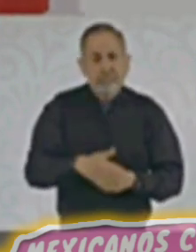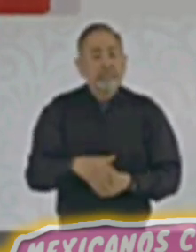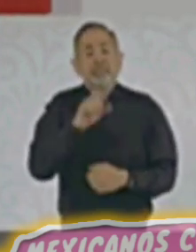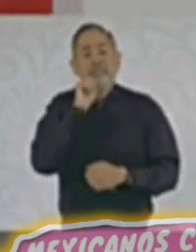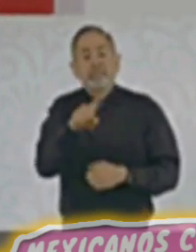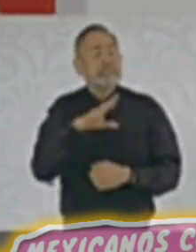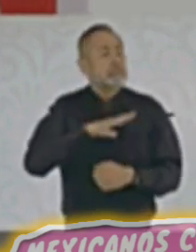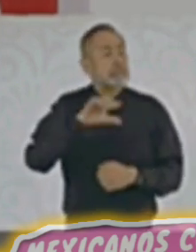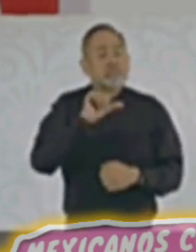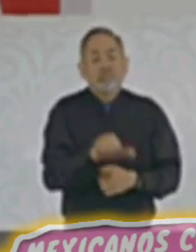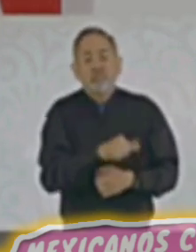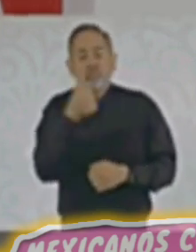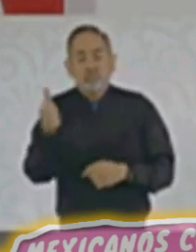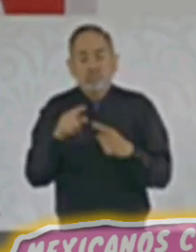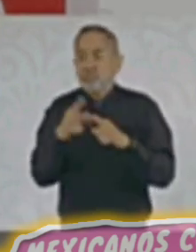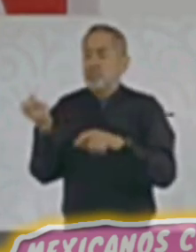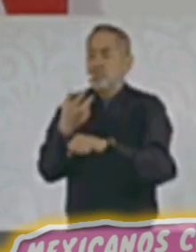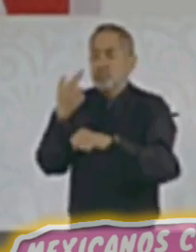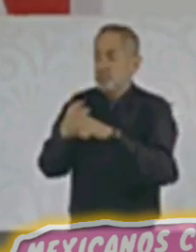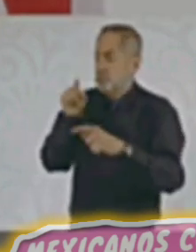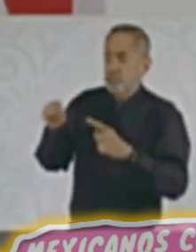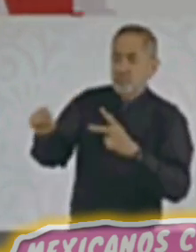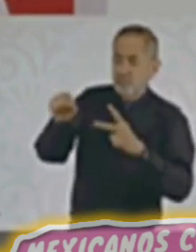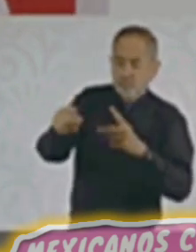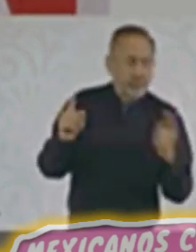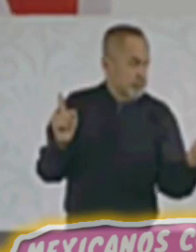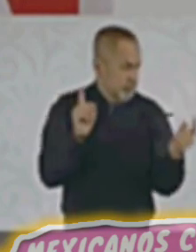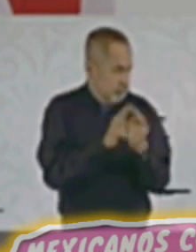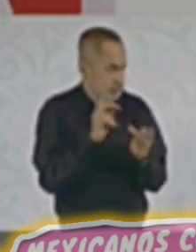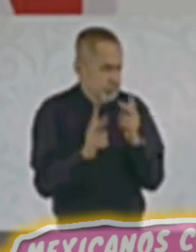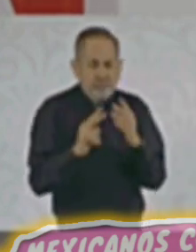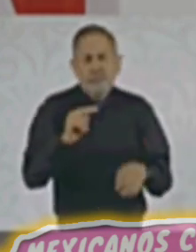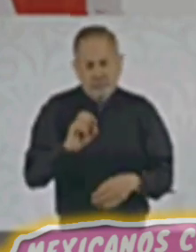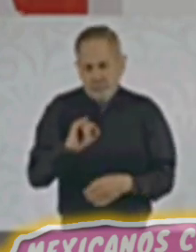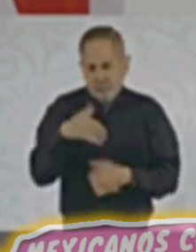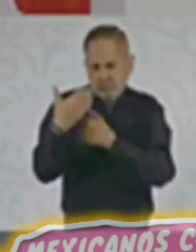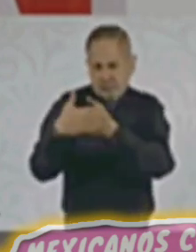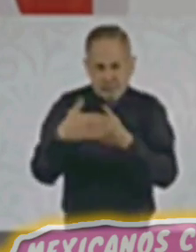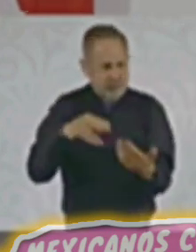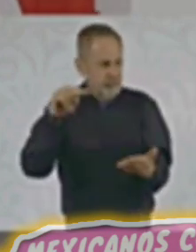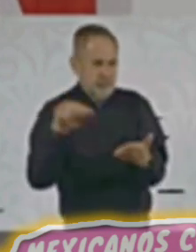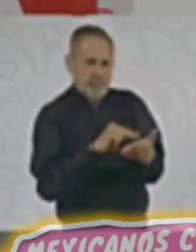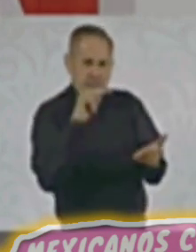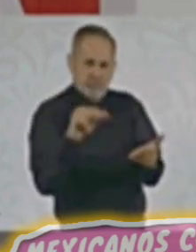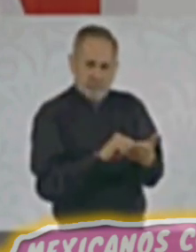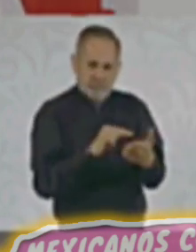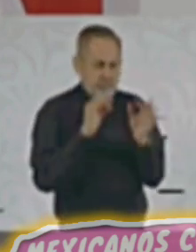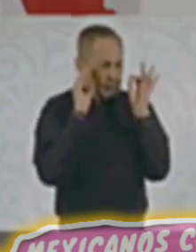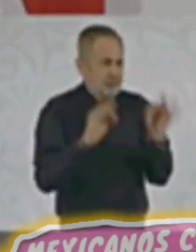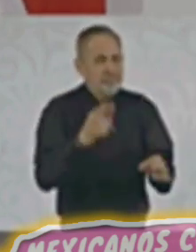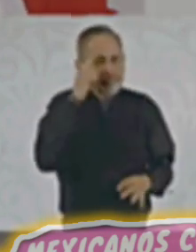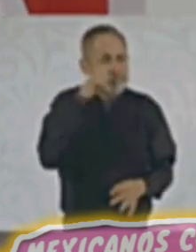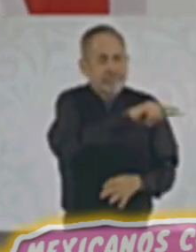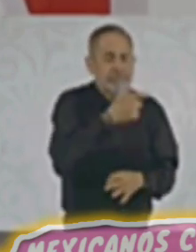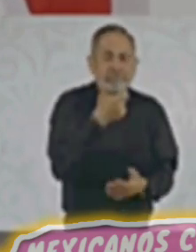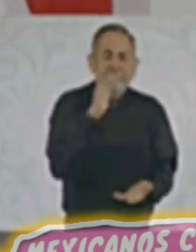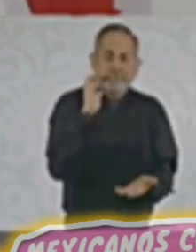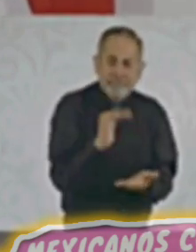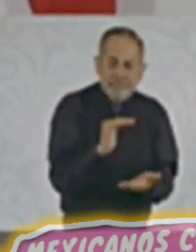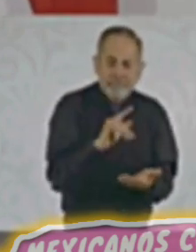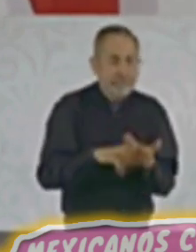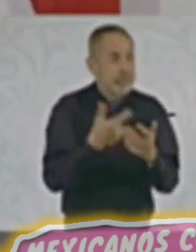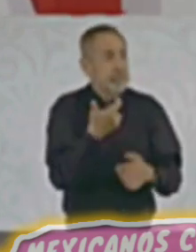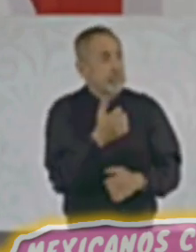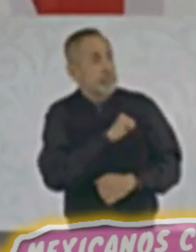participan otros secretarios y secretarias y el objetivo es firmar para que la canasta básica no